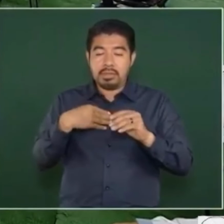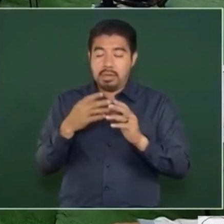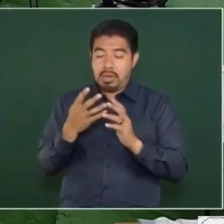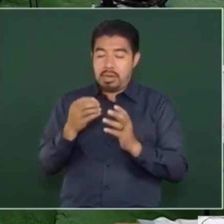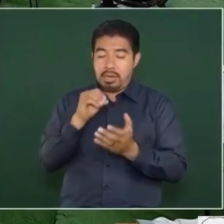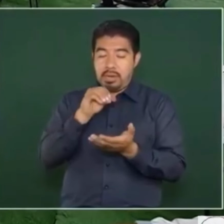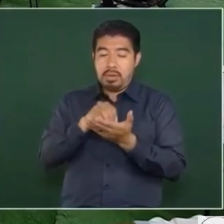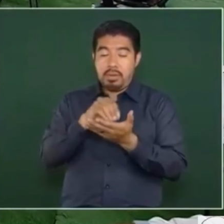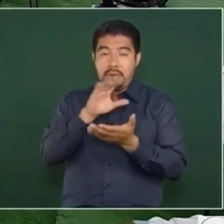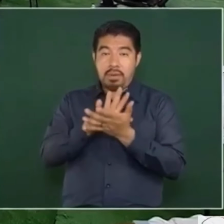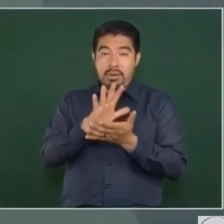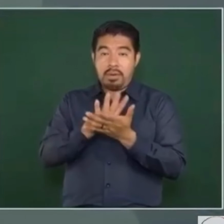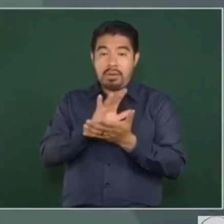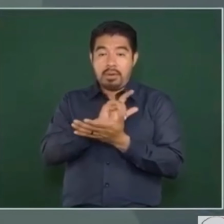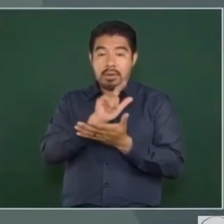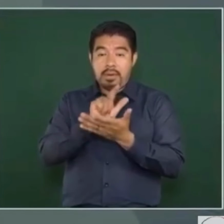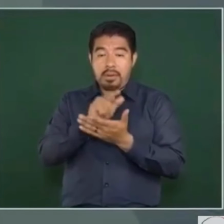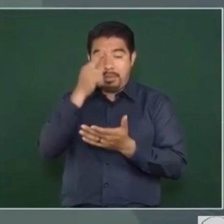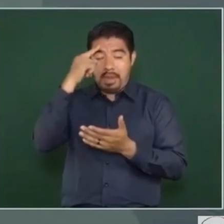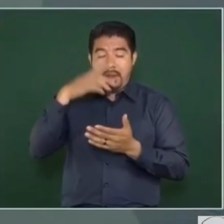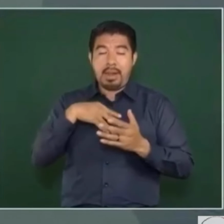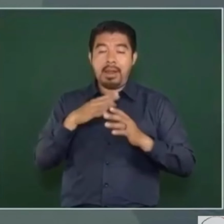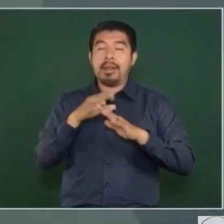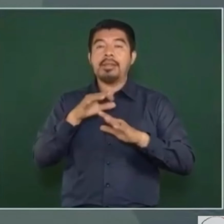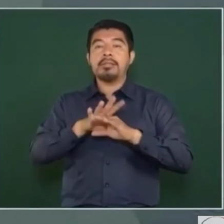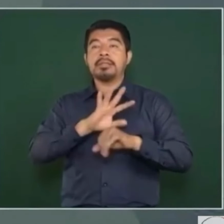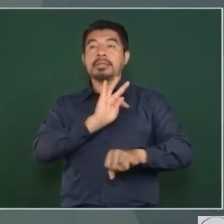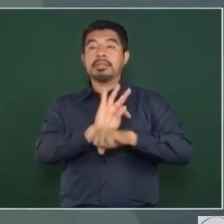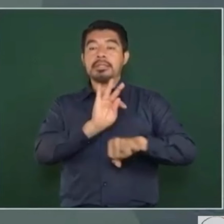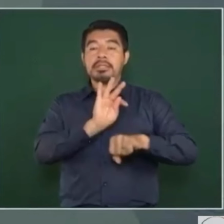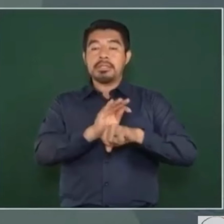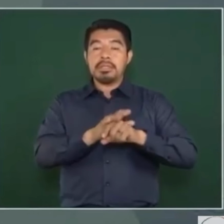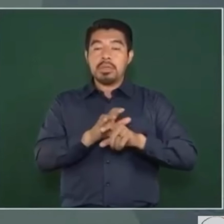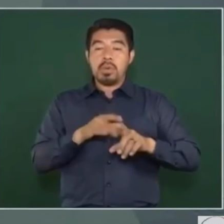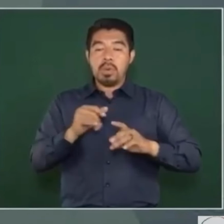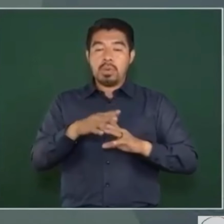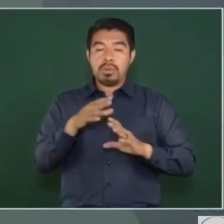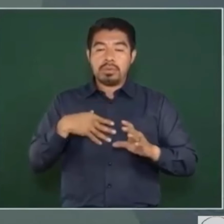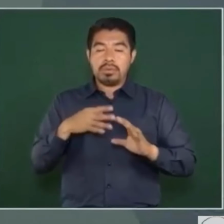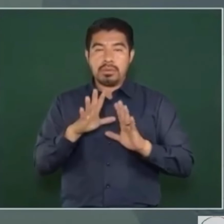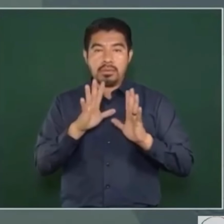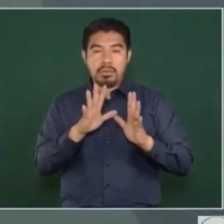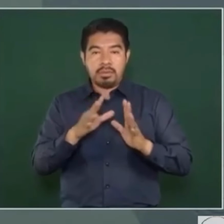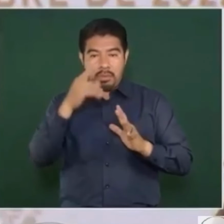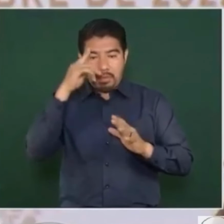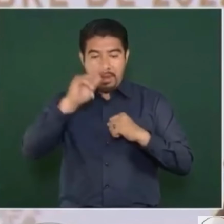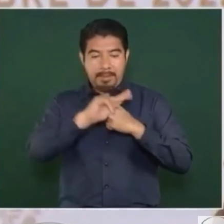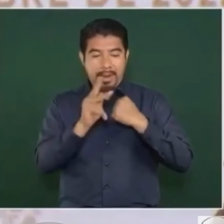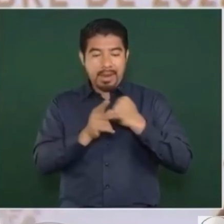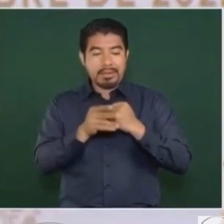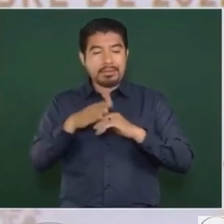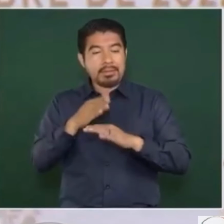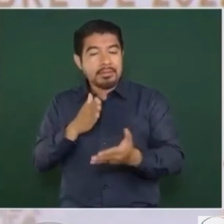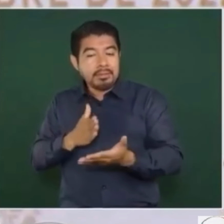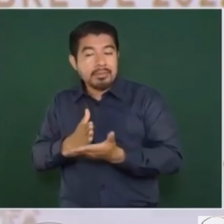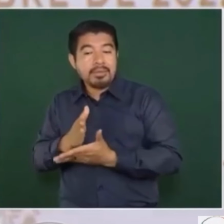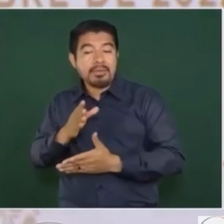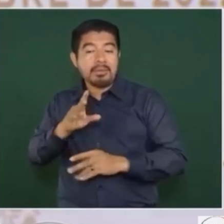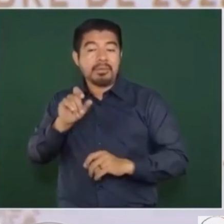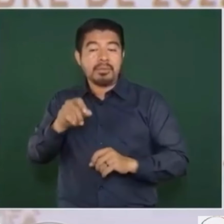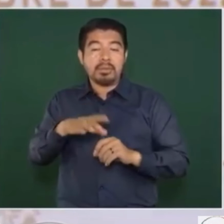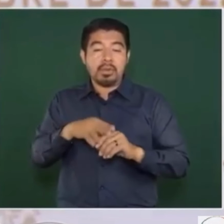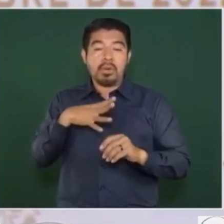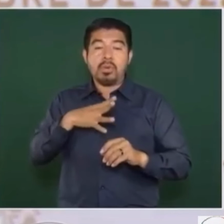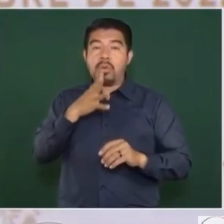Asilo Diplomático de 1954, pues dice que en principio no se le puede conceder asilo a las personas que son